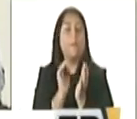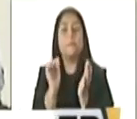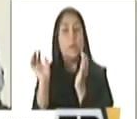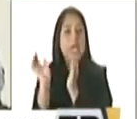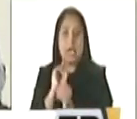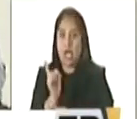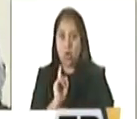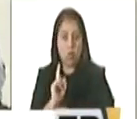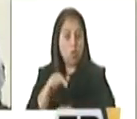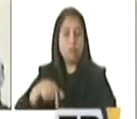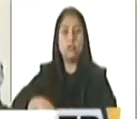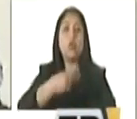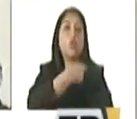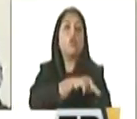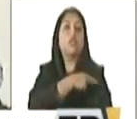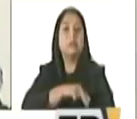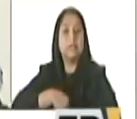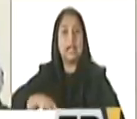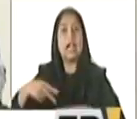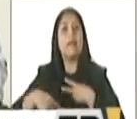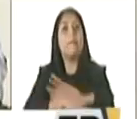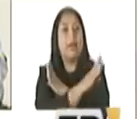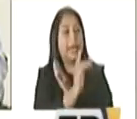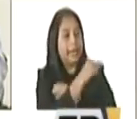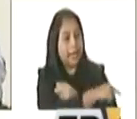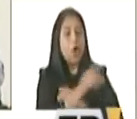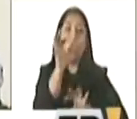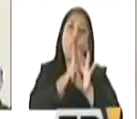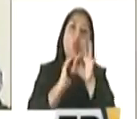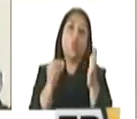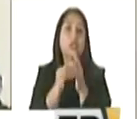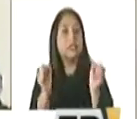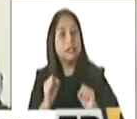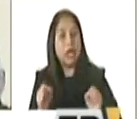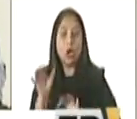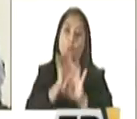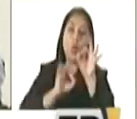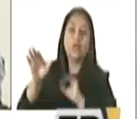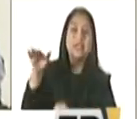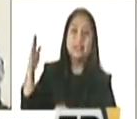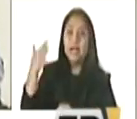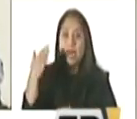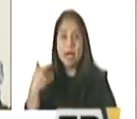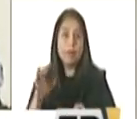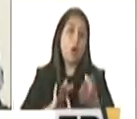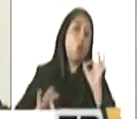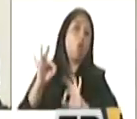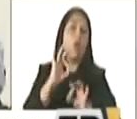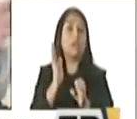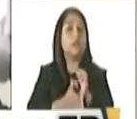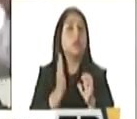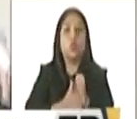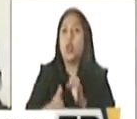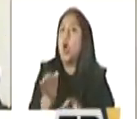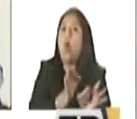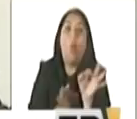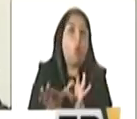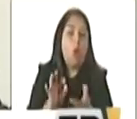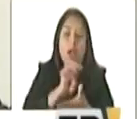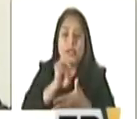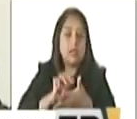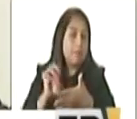o al Hospital de Xela o al Hospital de Zacapa o al Hospital de Escuintla o al Hospital de